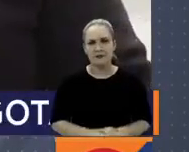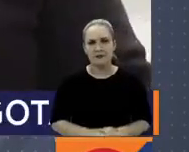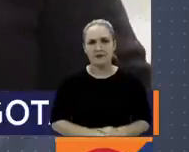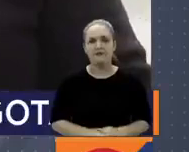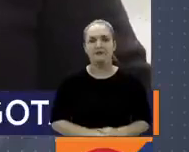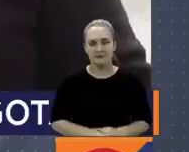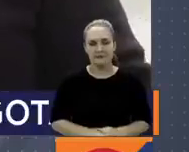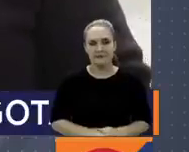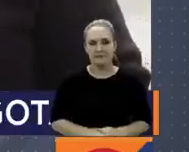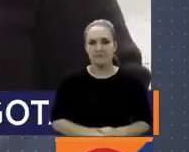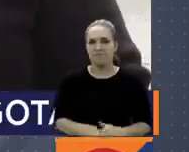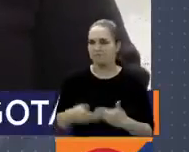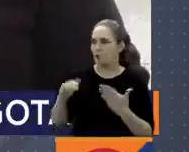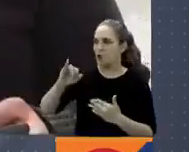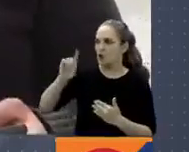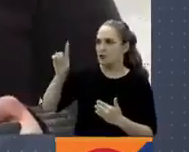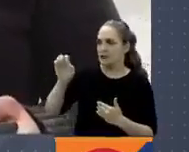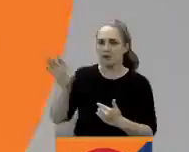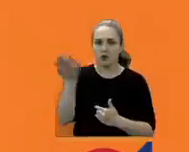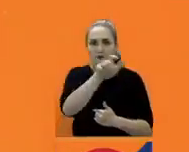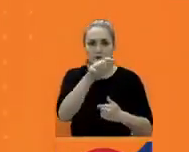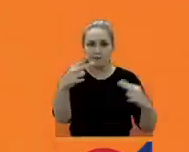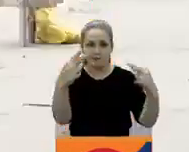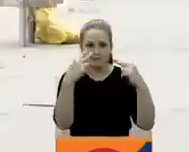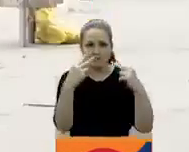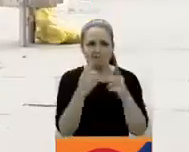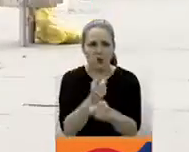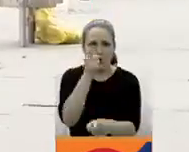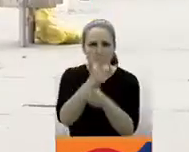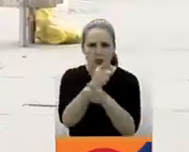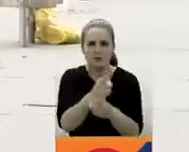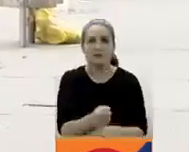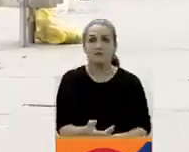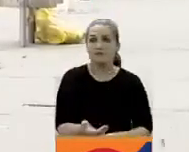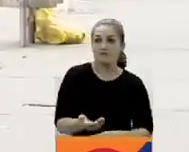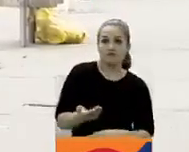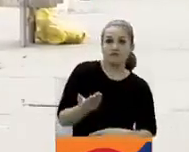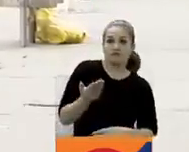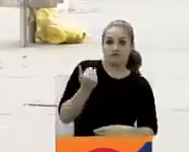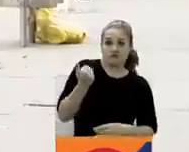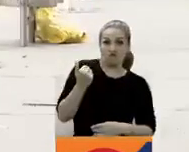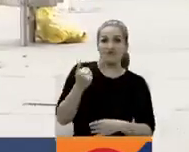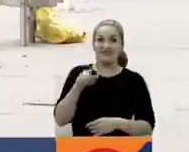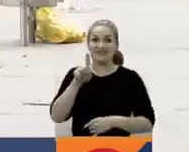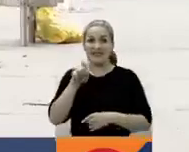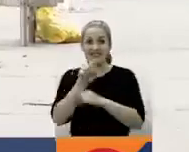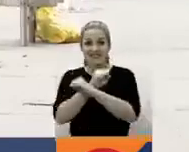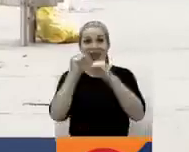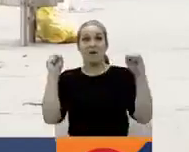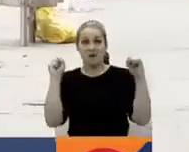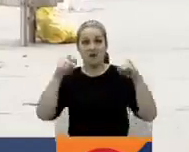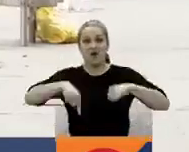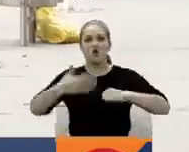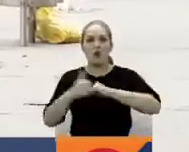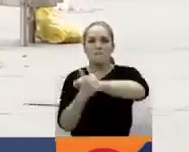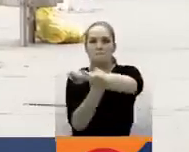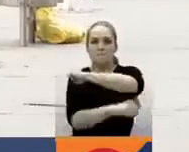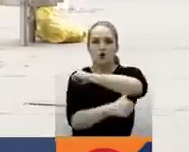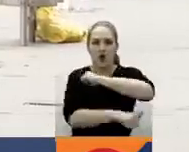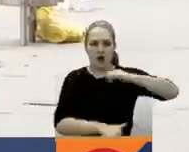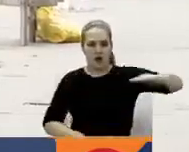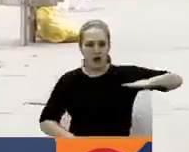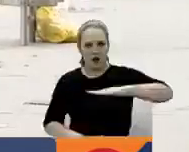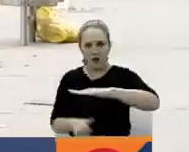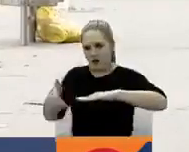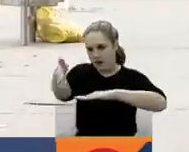José Fernando, televidentes, muy buenas tardes. En efecto, a las 6 de la mañana de hoy en este punto, en la avenida Boyacá con calle 72,